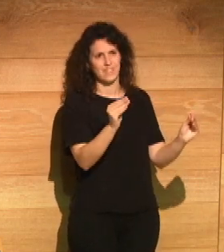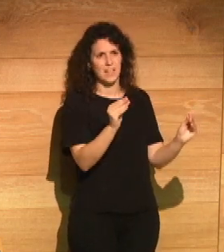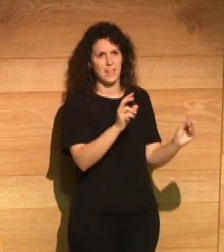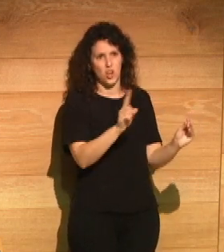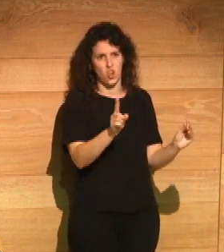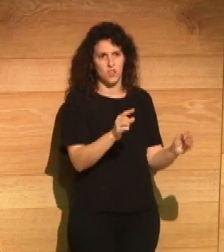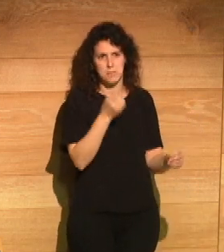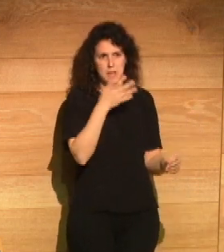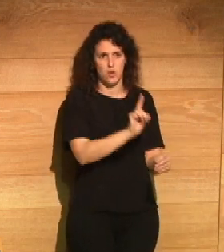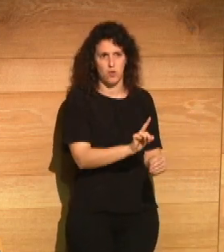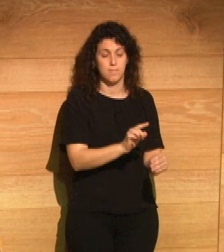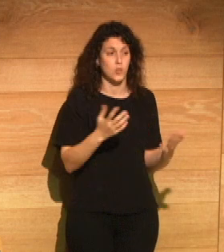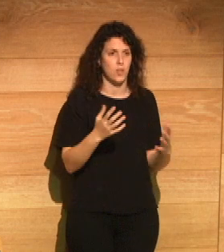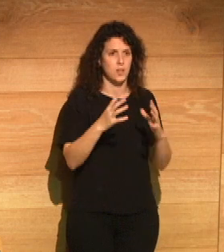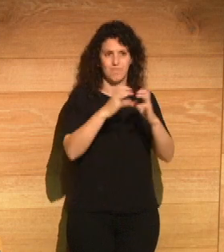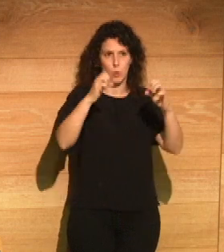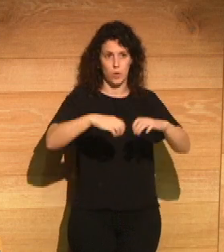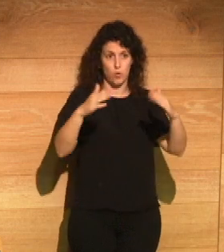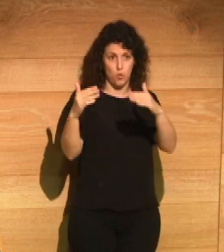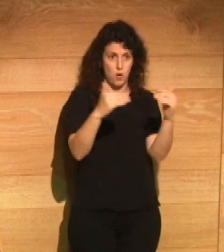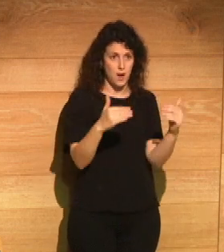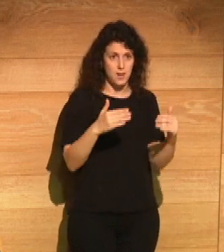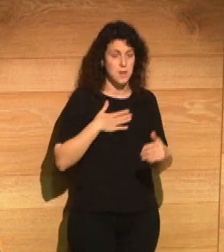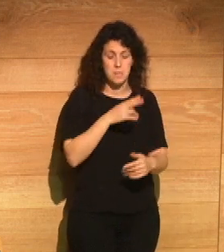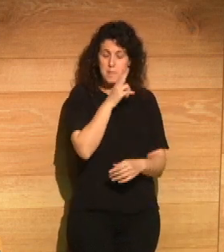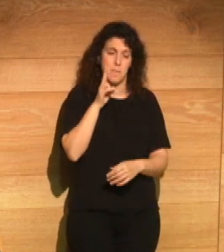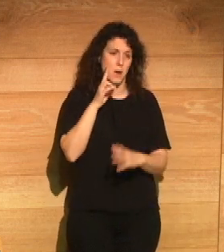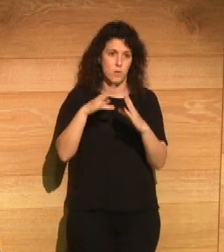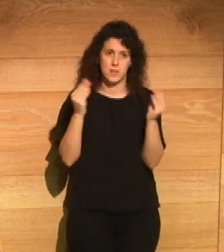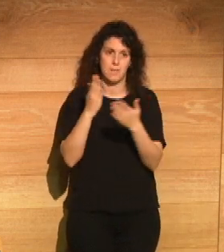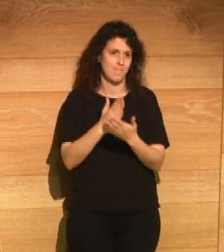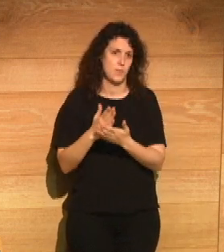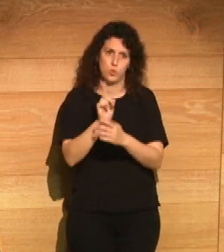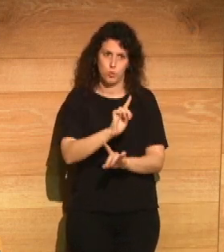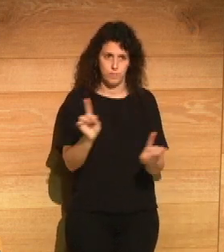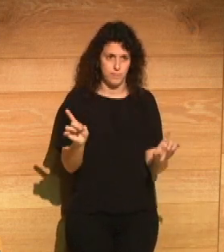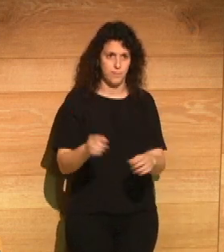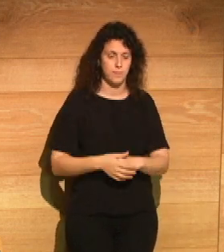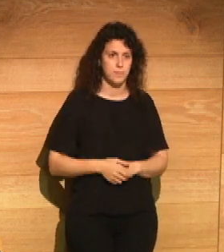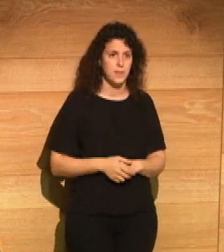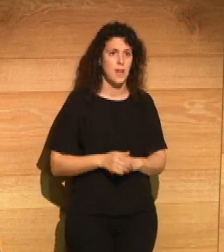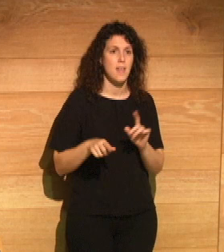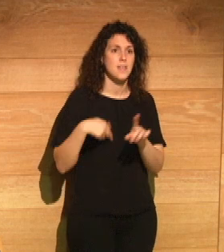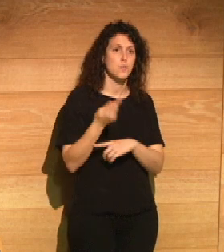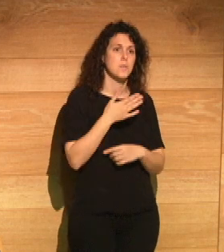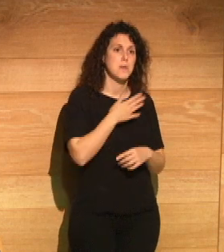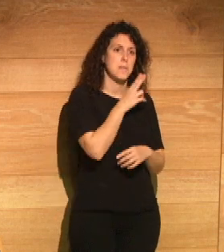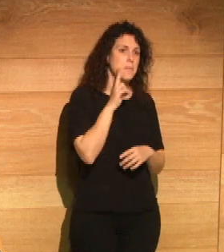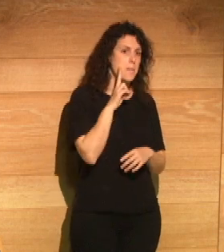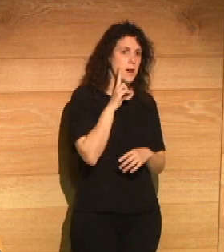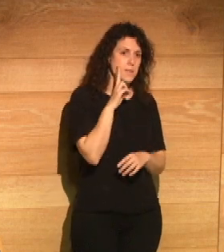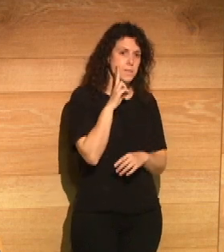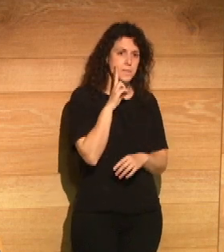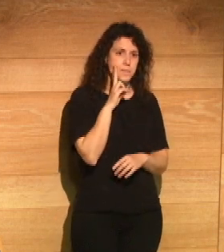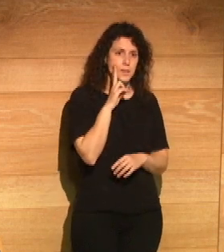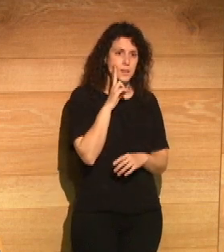Nunca lograron ponerse de acuerdo y mi mamá no estudió en la universidad, ¿verdad? Y luego mi mamá